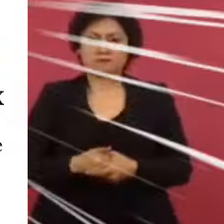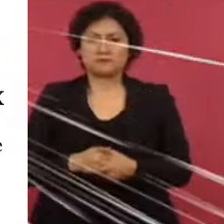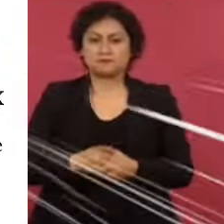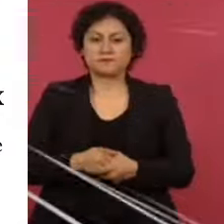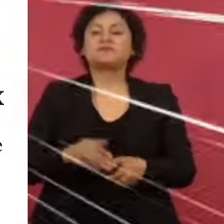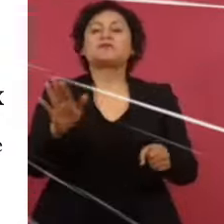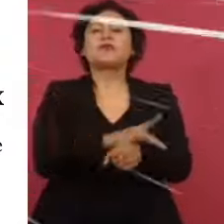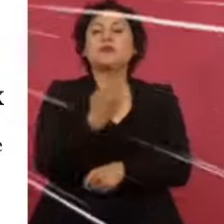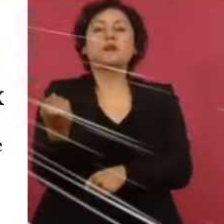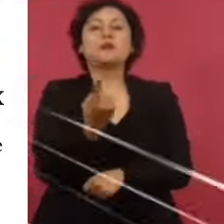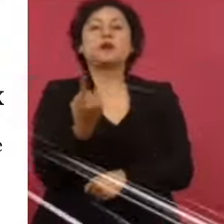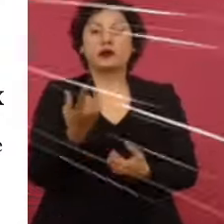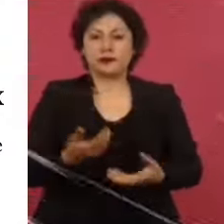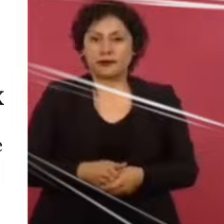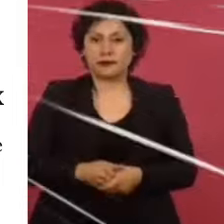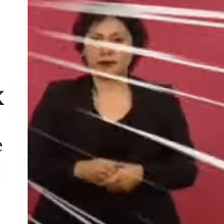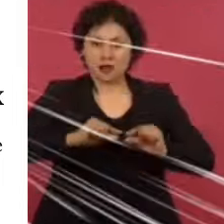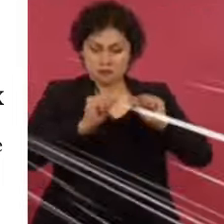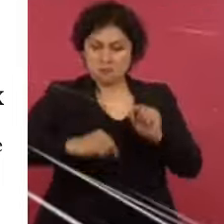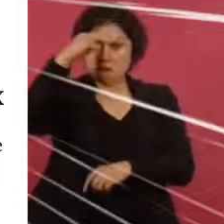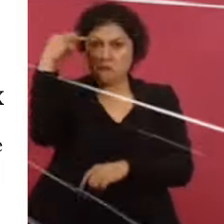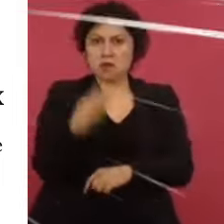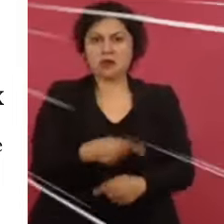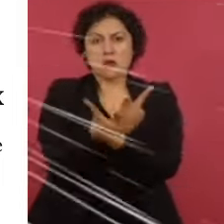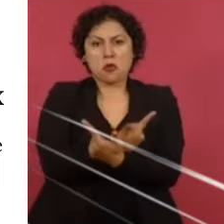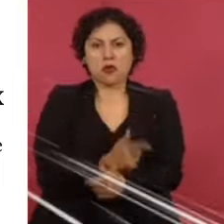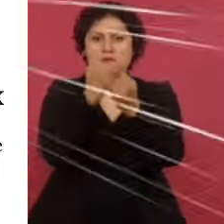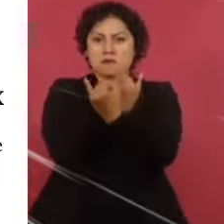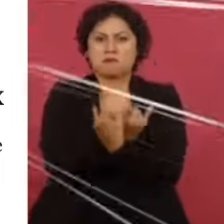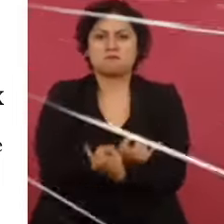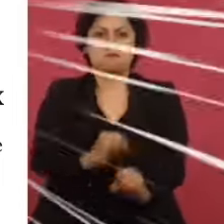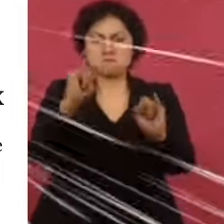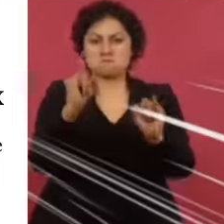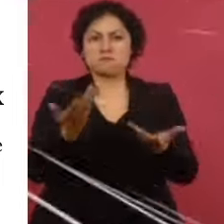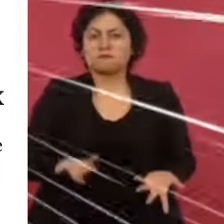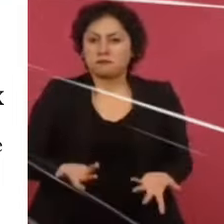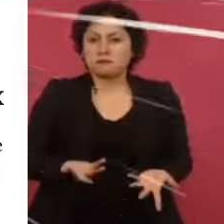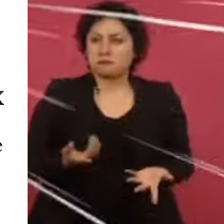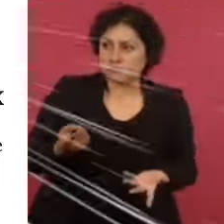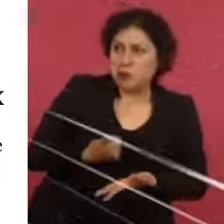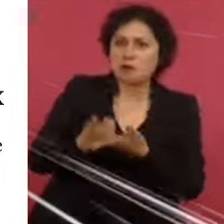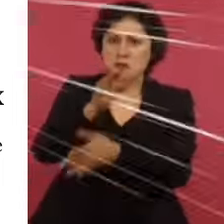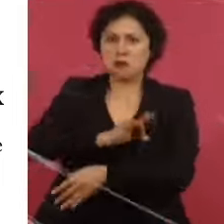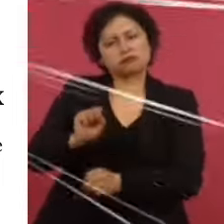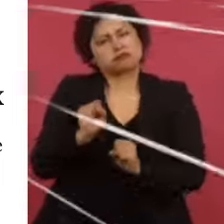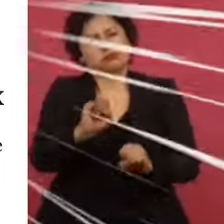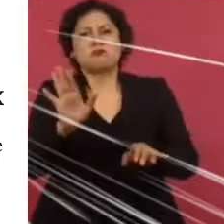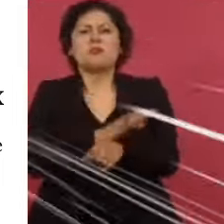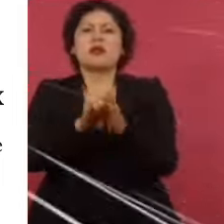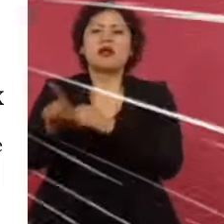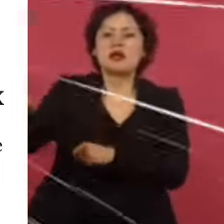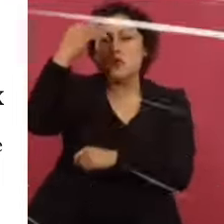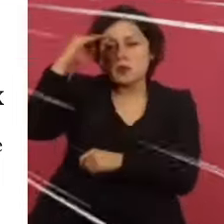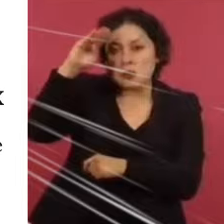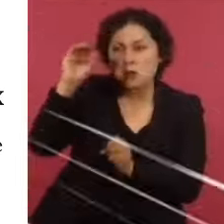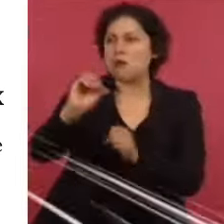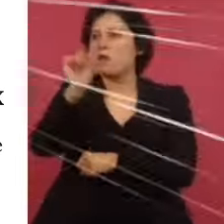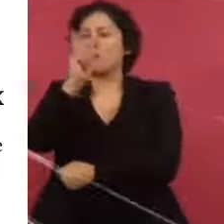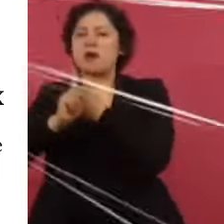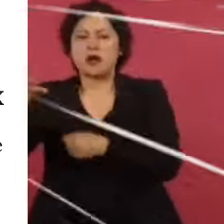porque nosotros somos un país libre independiente soberano entonces todo lo que podamos ayudar si nos dicen véanos petróleo porque